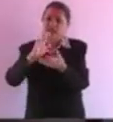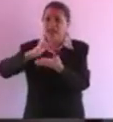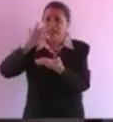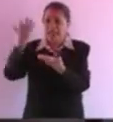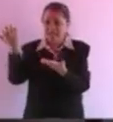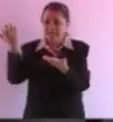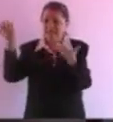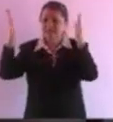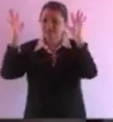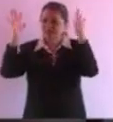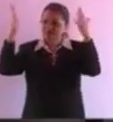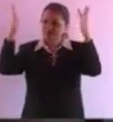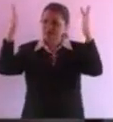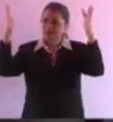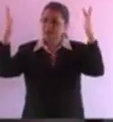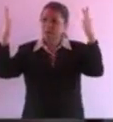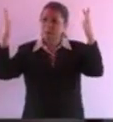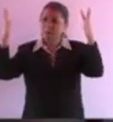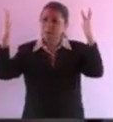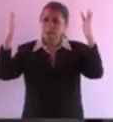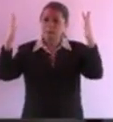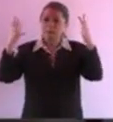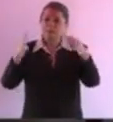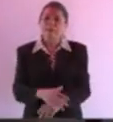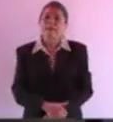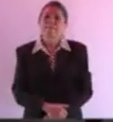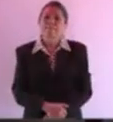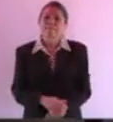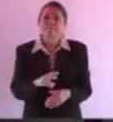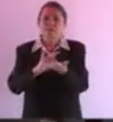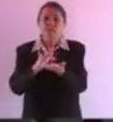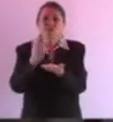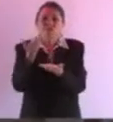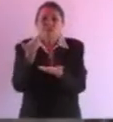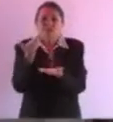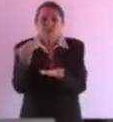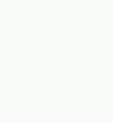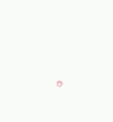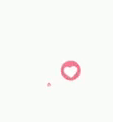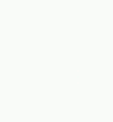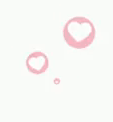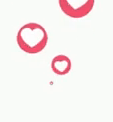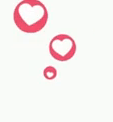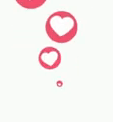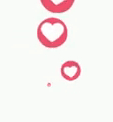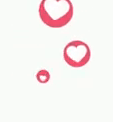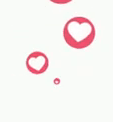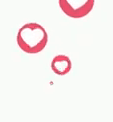Agradecemos las palabras del gobernador constitucional del estado.